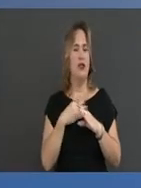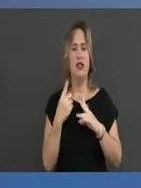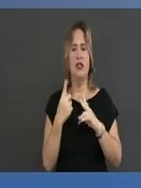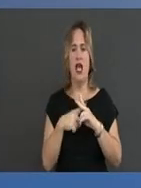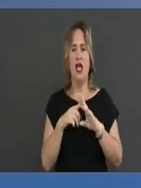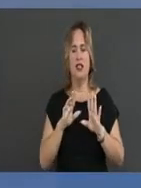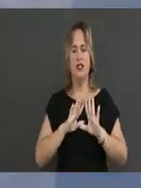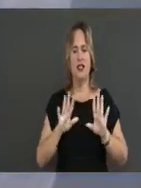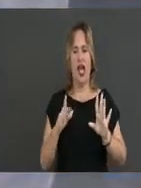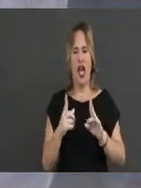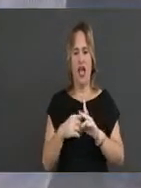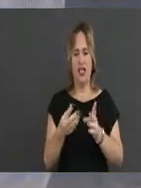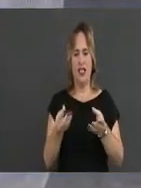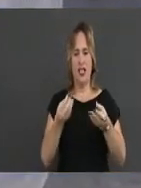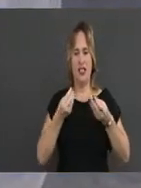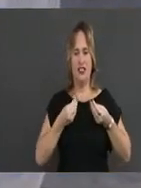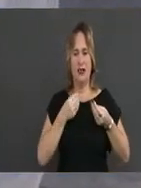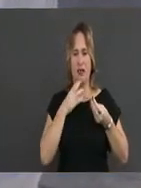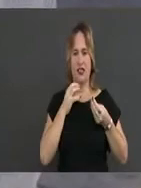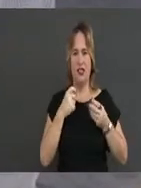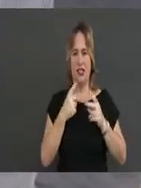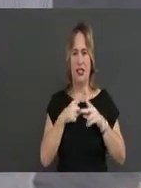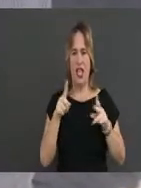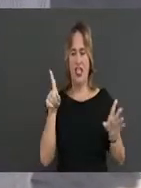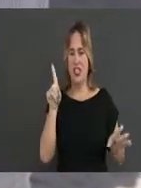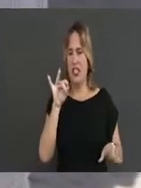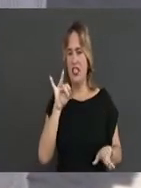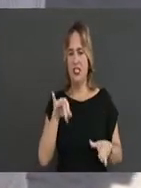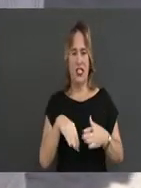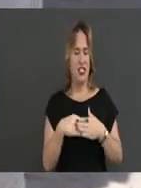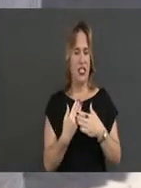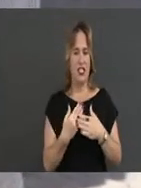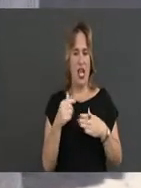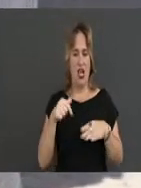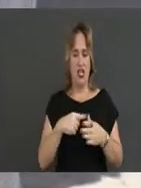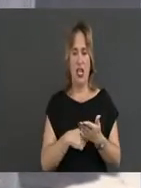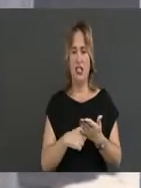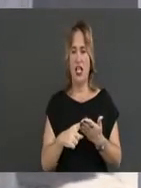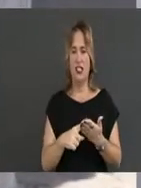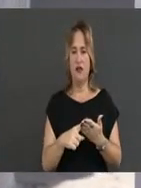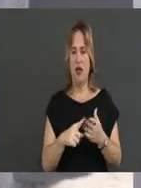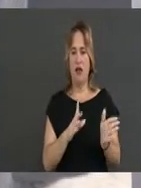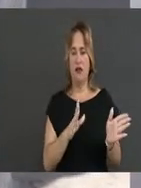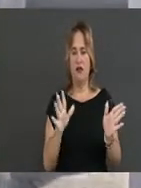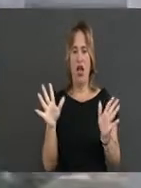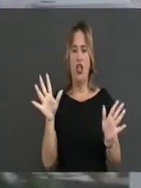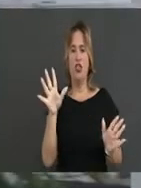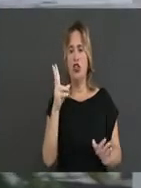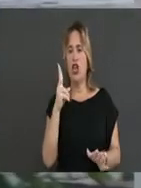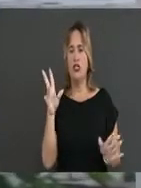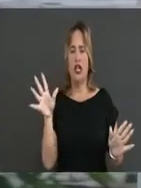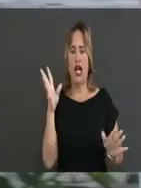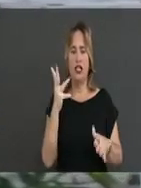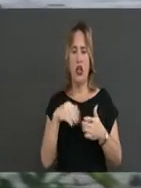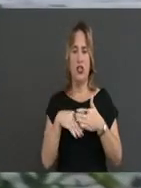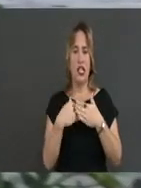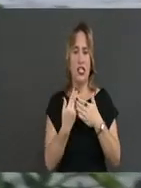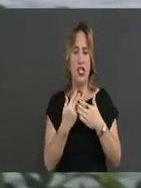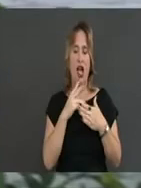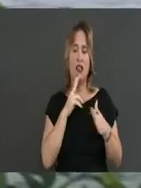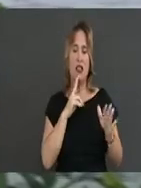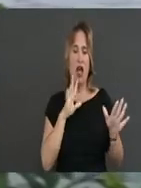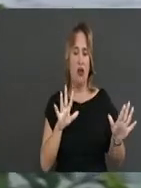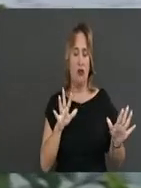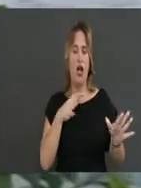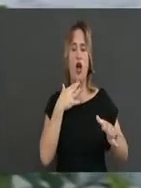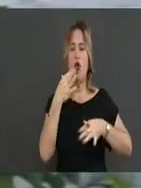los que hoy están recibiendo entraron con 17 días y ya en esta semana entramos en un ciclo de 12 a 14 días. Bueno, nos gustaría